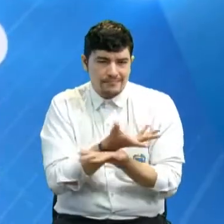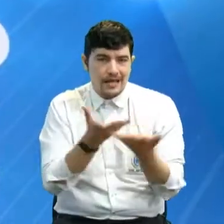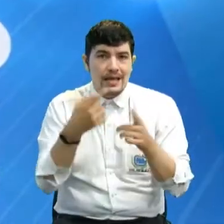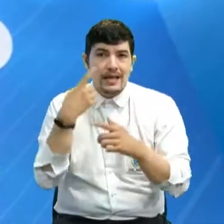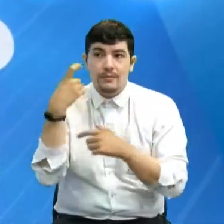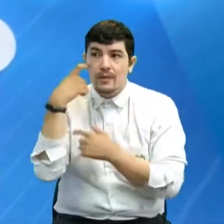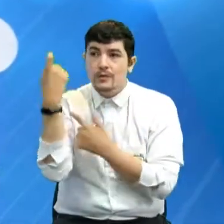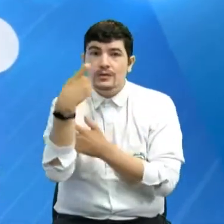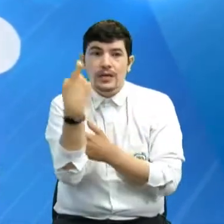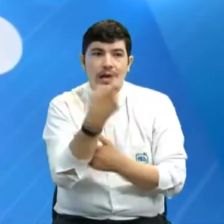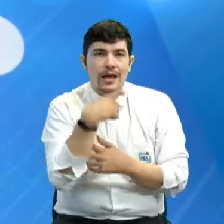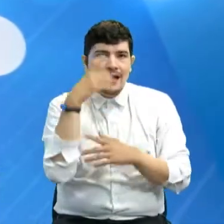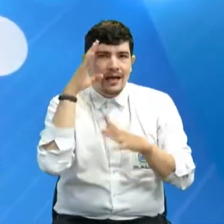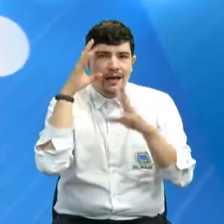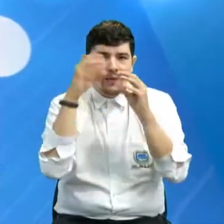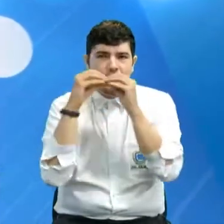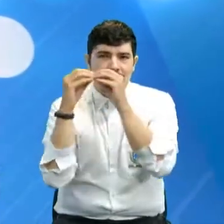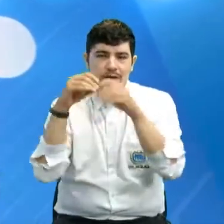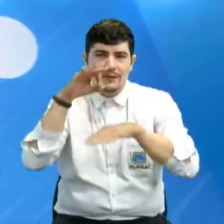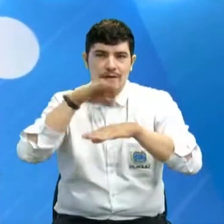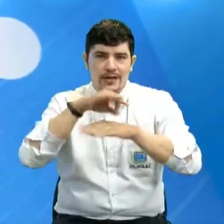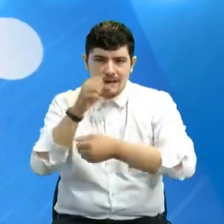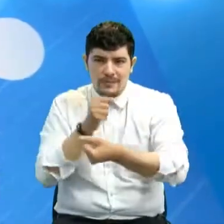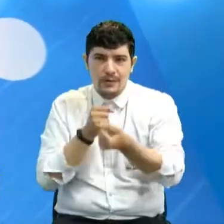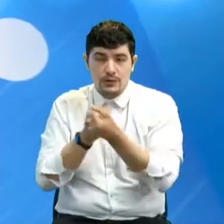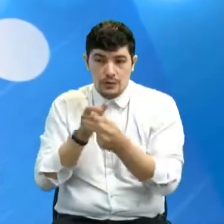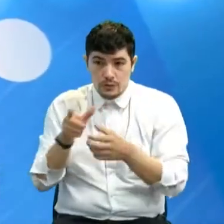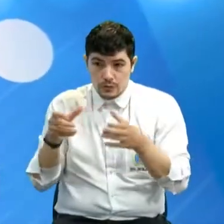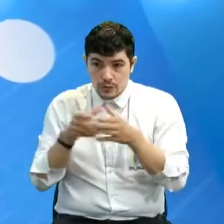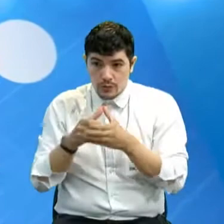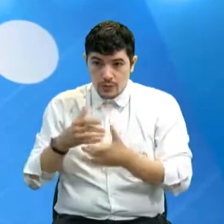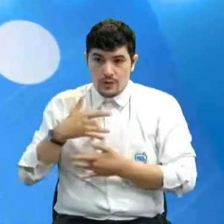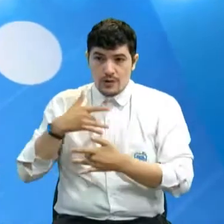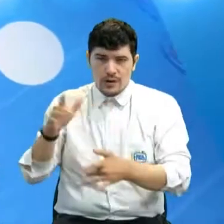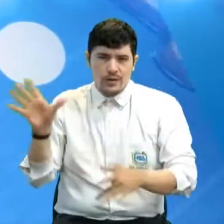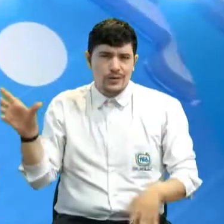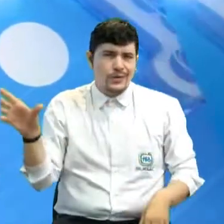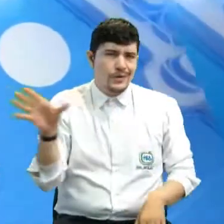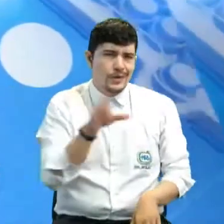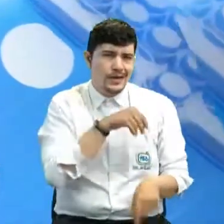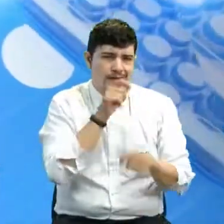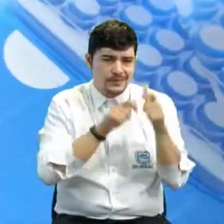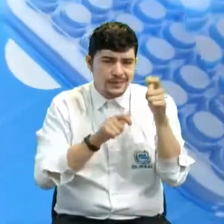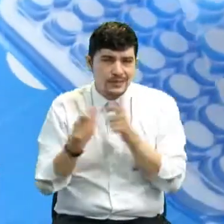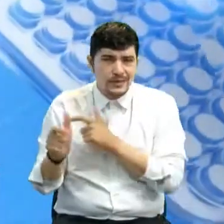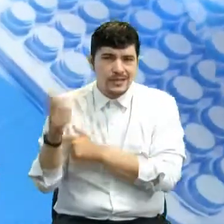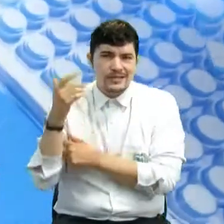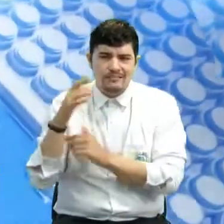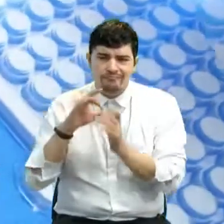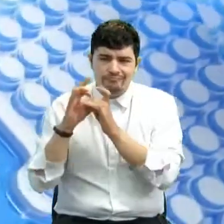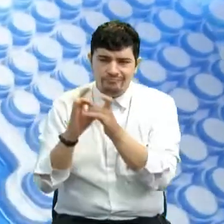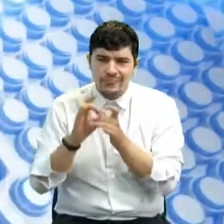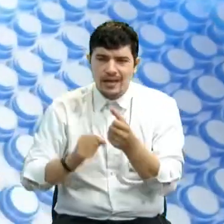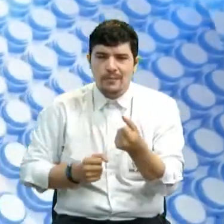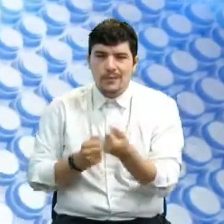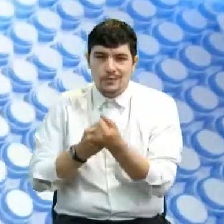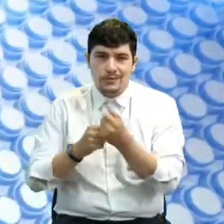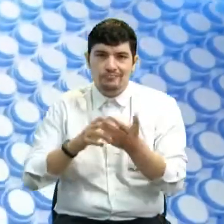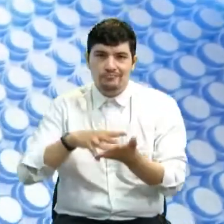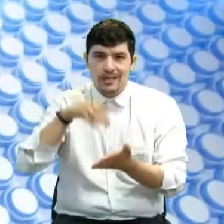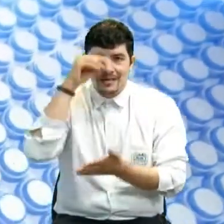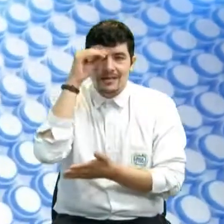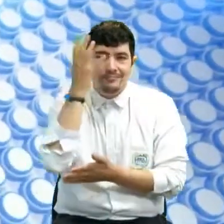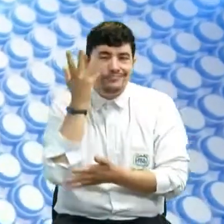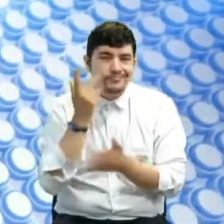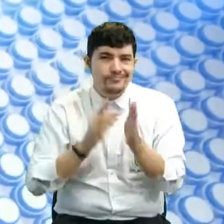fundaciones a las cuales podemos apoyar somos un grupo colaborativo donde todas estamos de la mano y todas nos apoyamos para aprender día a día son